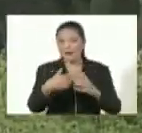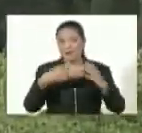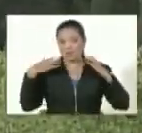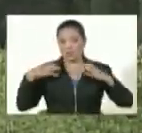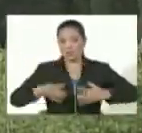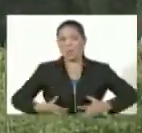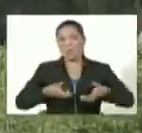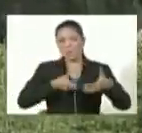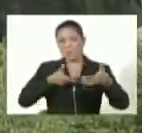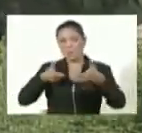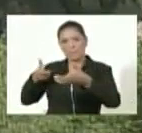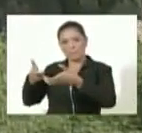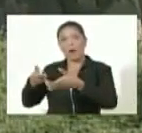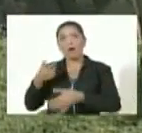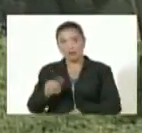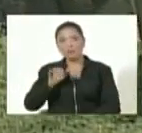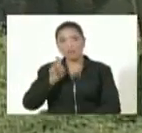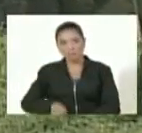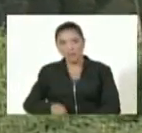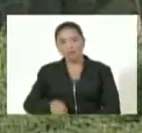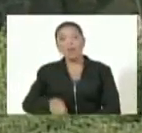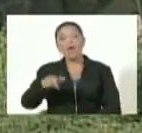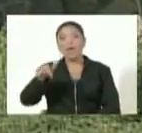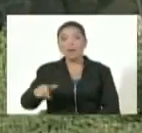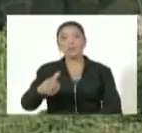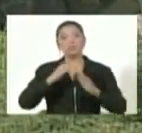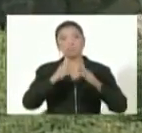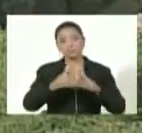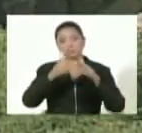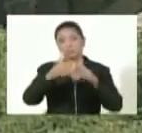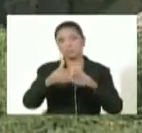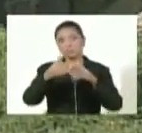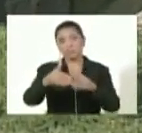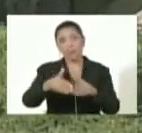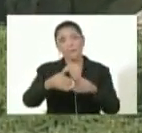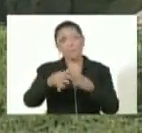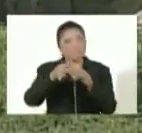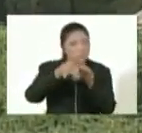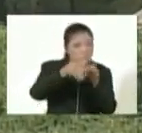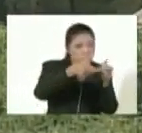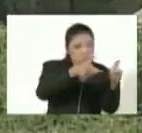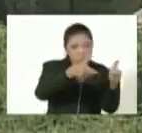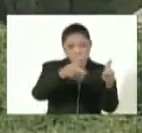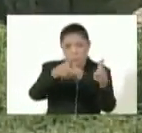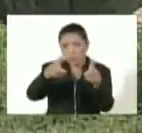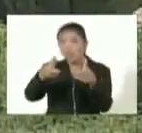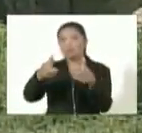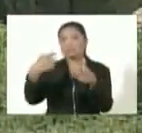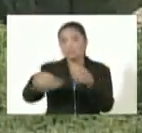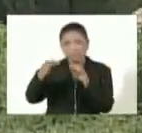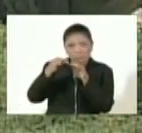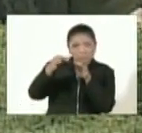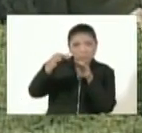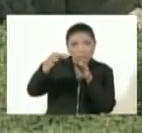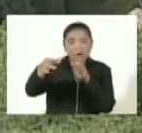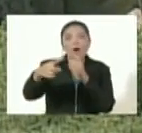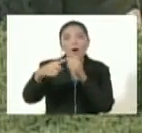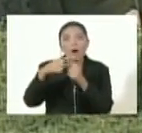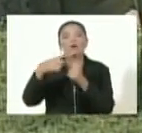milímetros. Estos vehículos permiten navegar más allá del horizonte, lo cual garantiza que nuestras